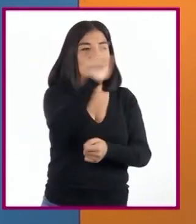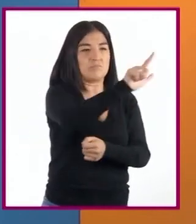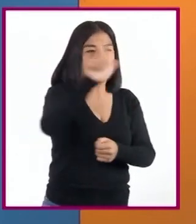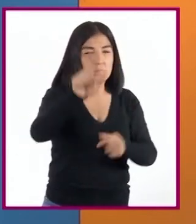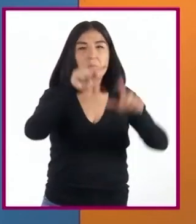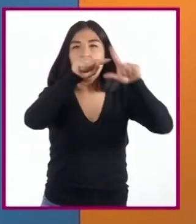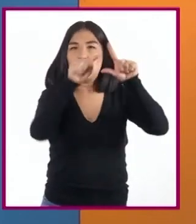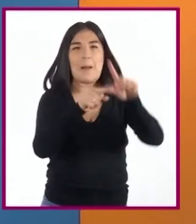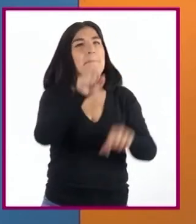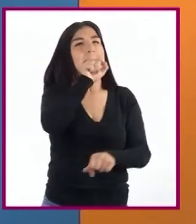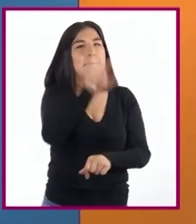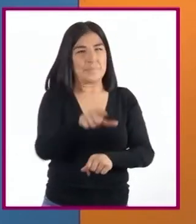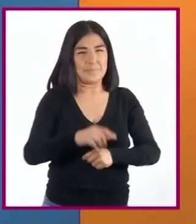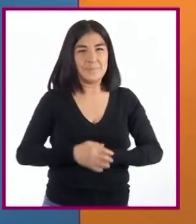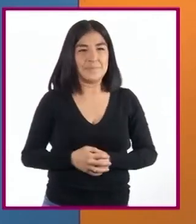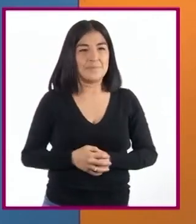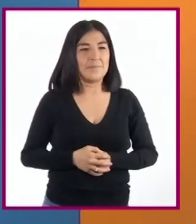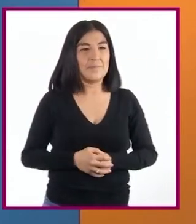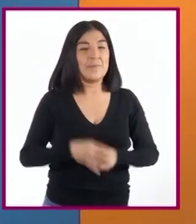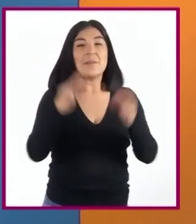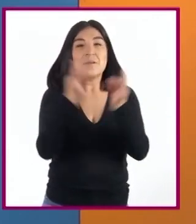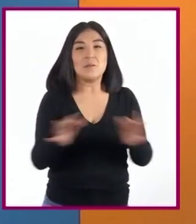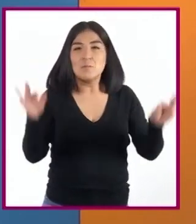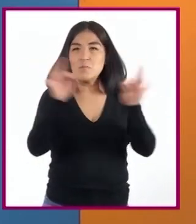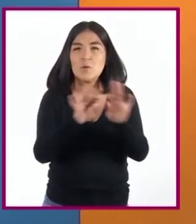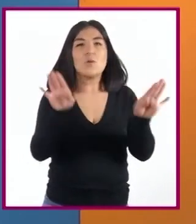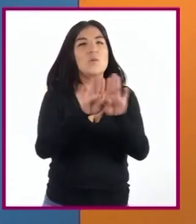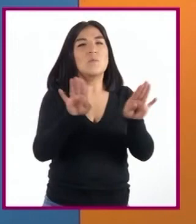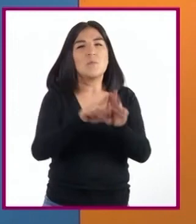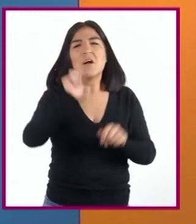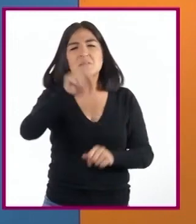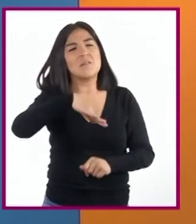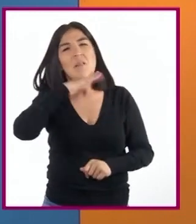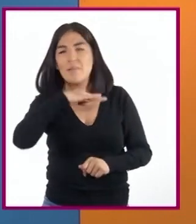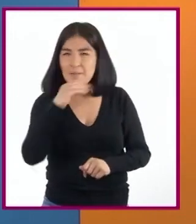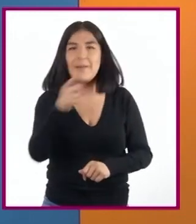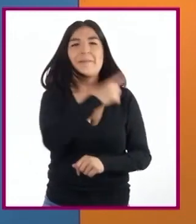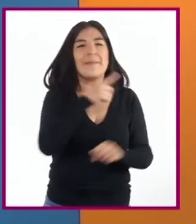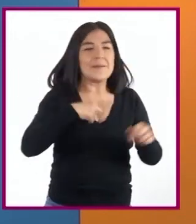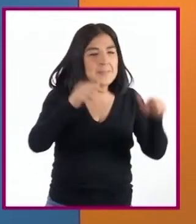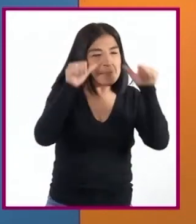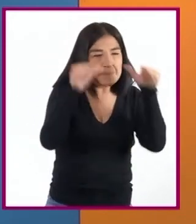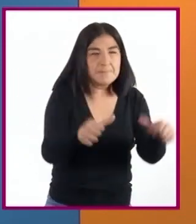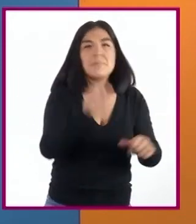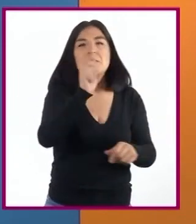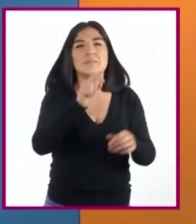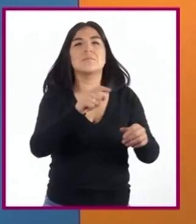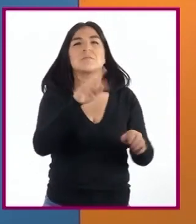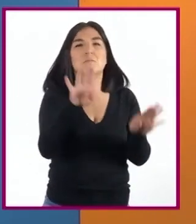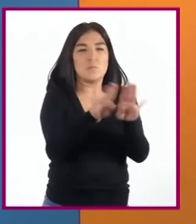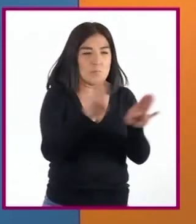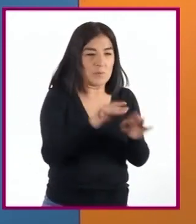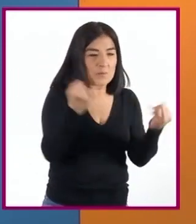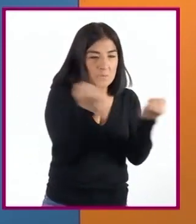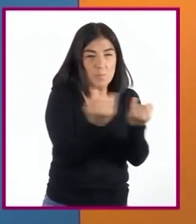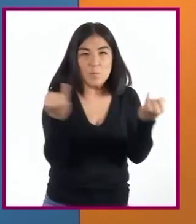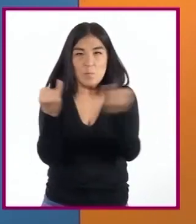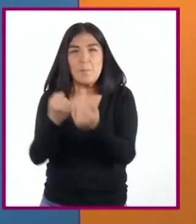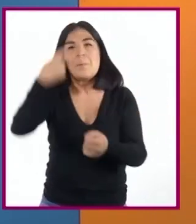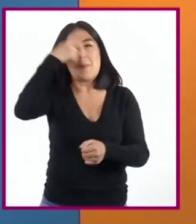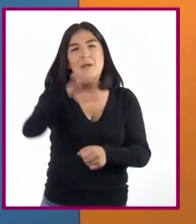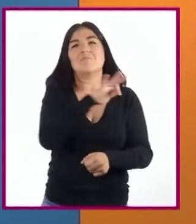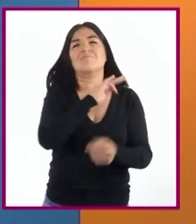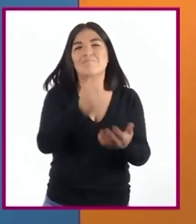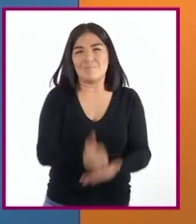misma medida. Es importante no perder de vista que los criterios de congruencia nos ayudarán a resolver